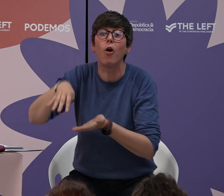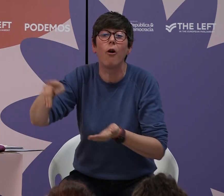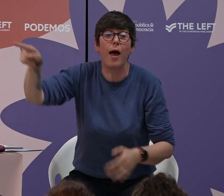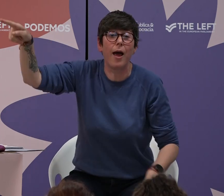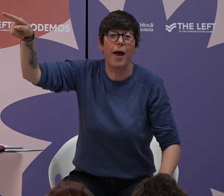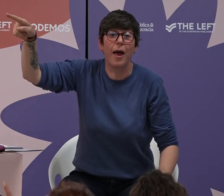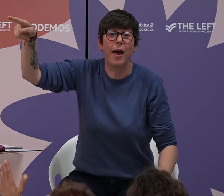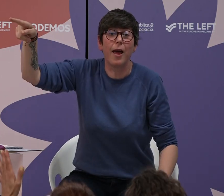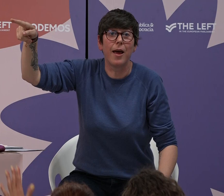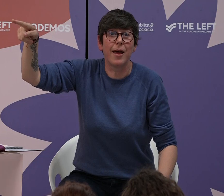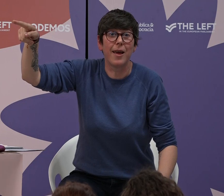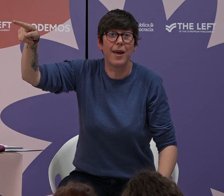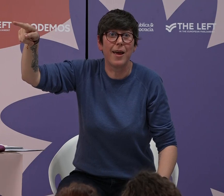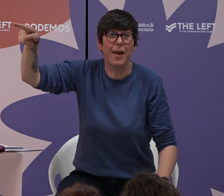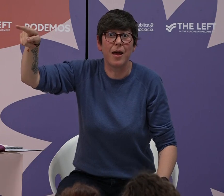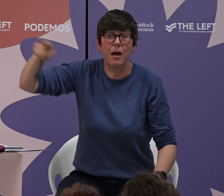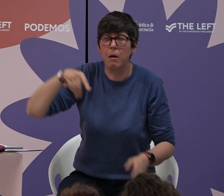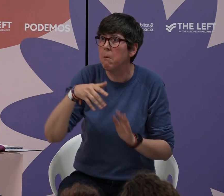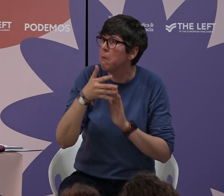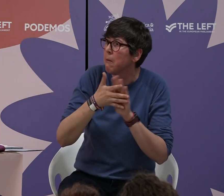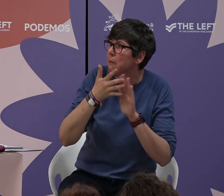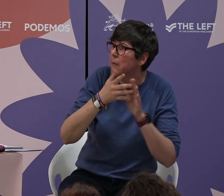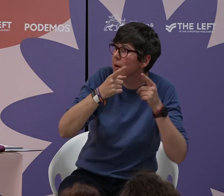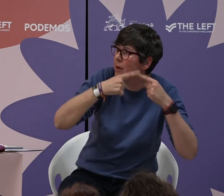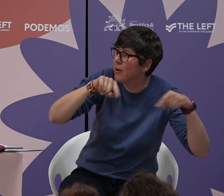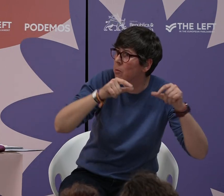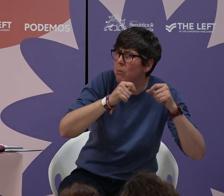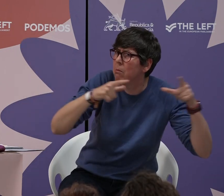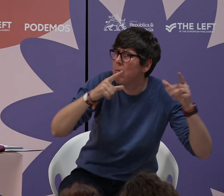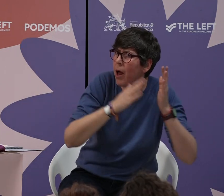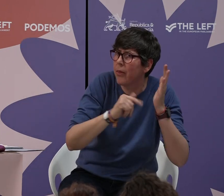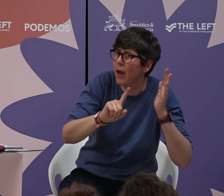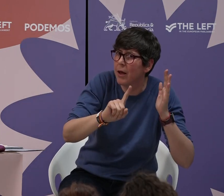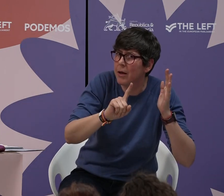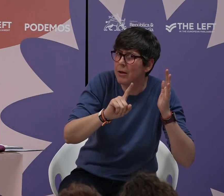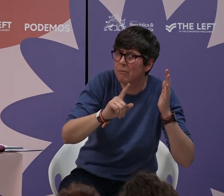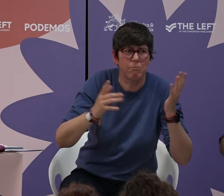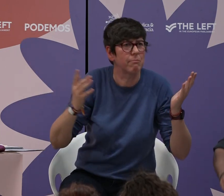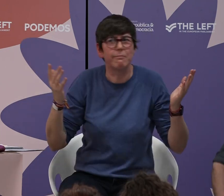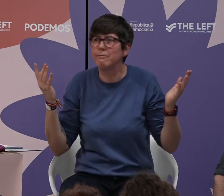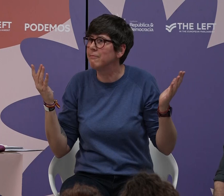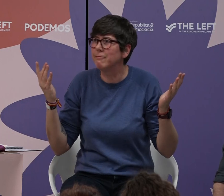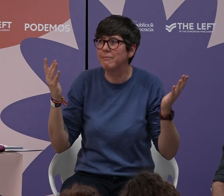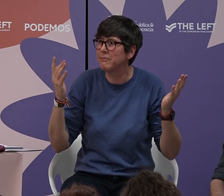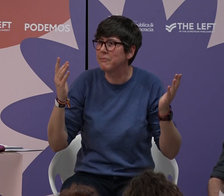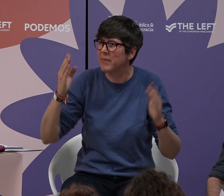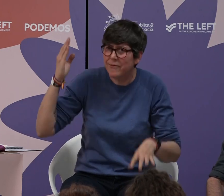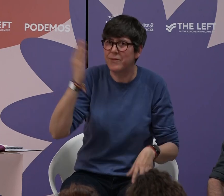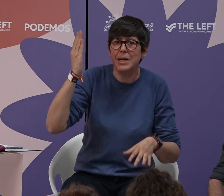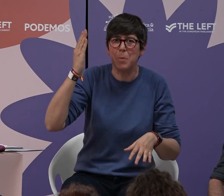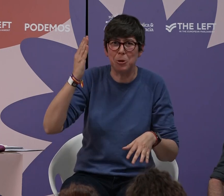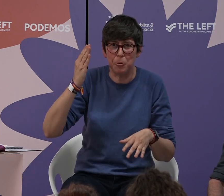de la ampliación se oye seguro que lo habéis escuchado la ampliación del puerto de Barcelona pero seguro que el del puerto de valenciano habéis escuchado